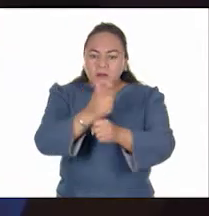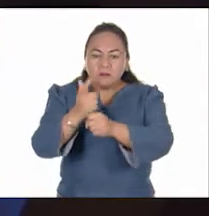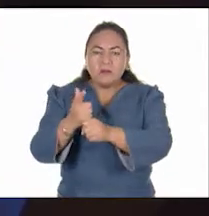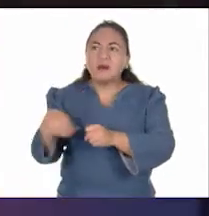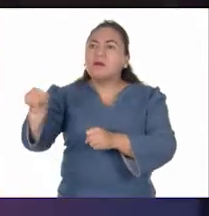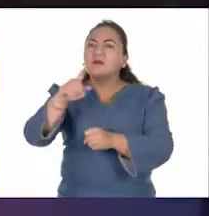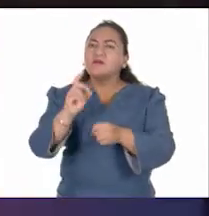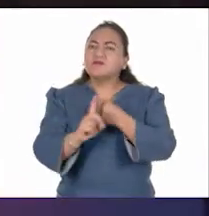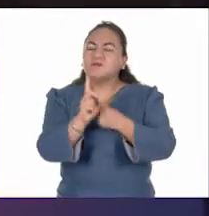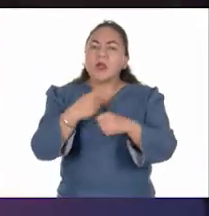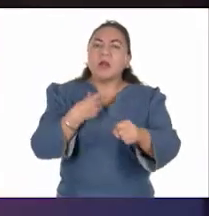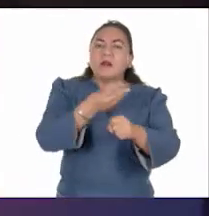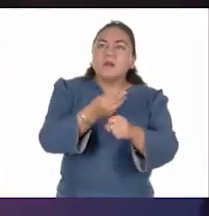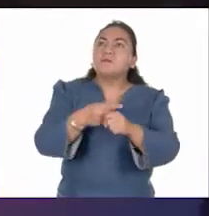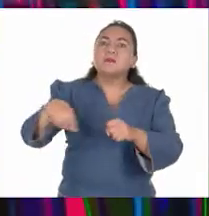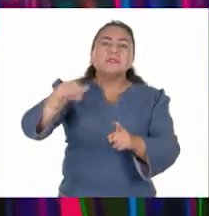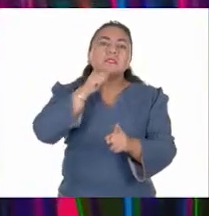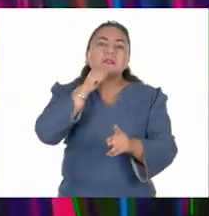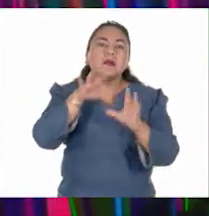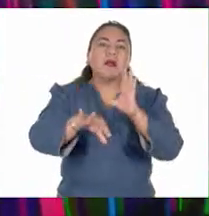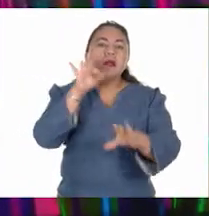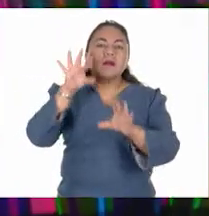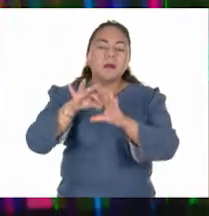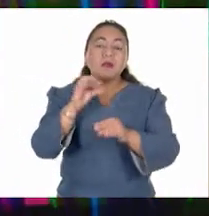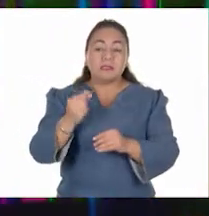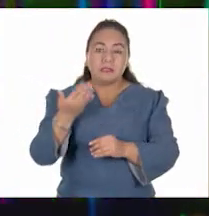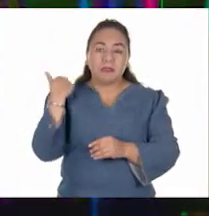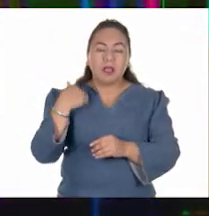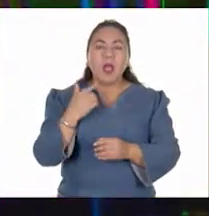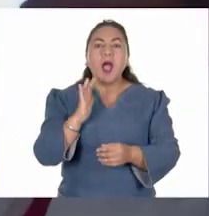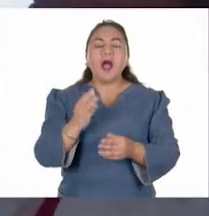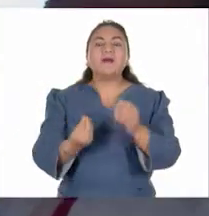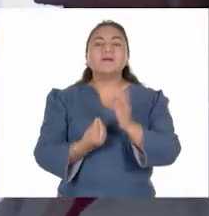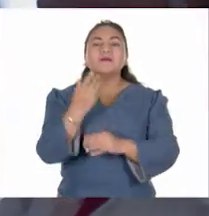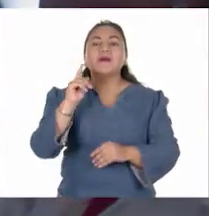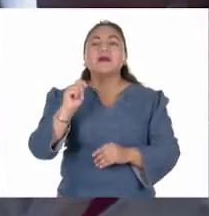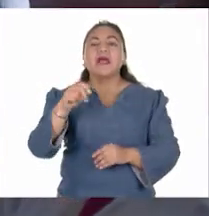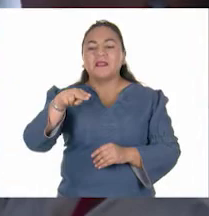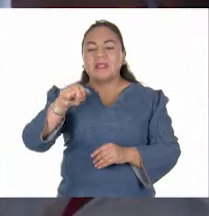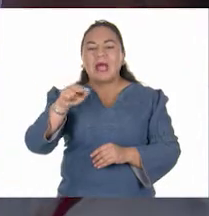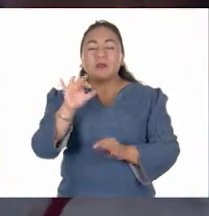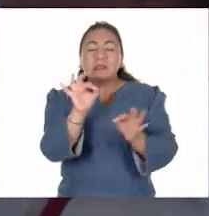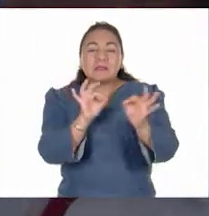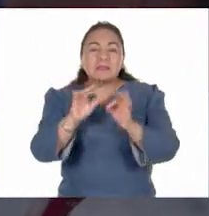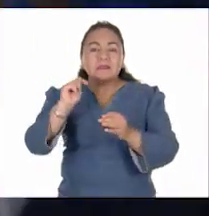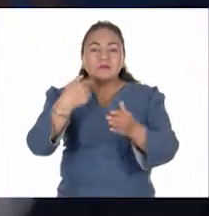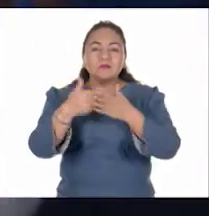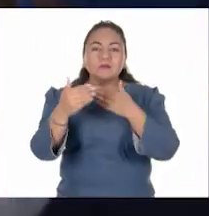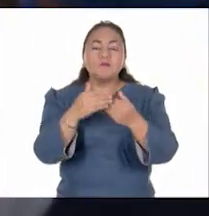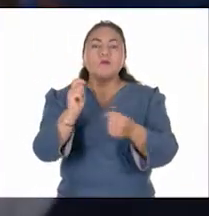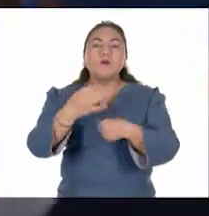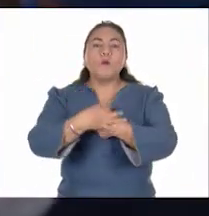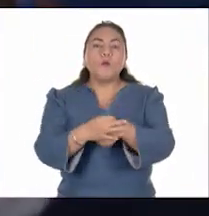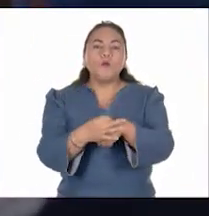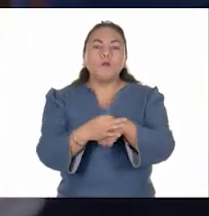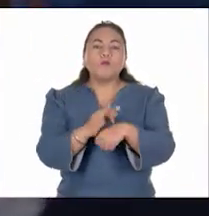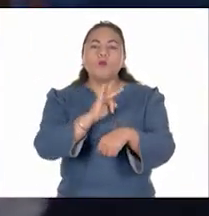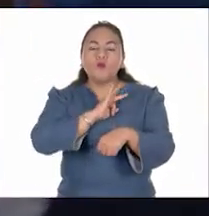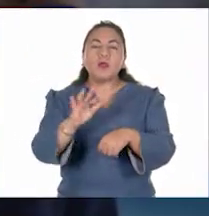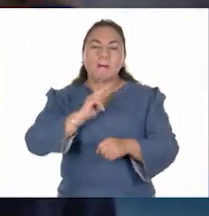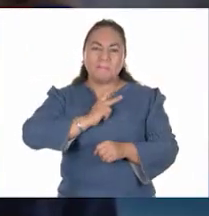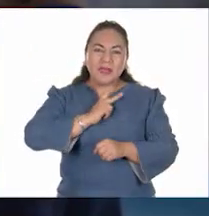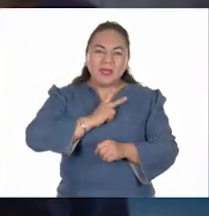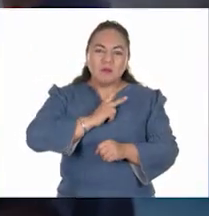nadie más había encontrado. Hace unos años, innovamos en el mundo de la nanotecnología, creando una nueva molécula capaz de matar